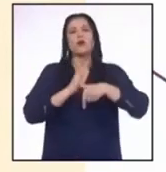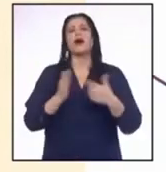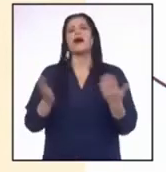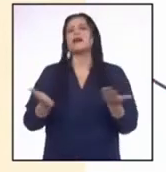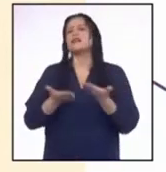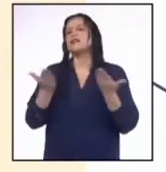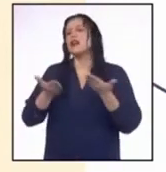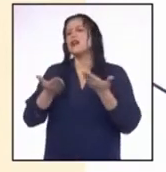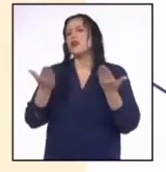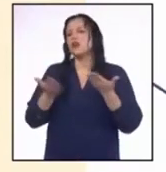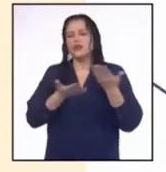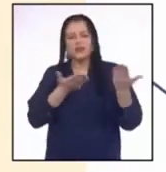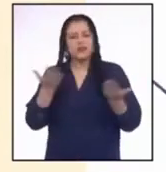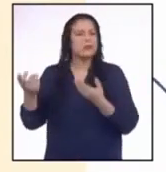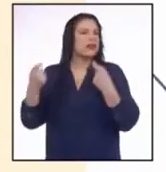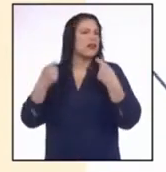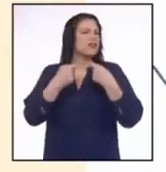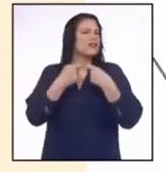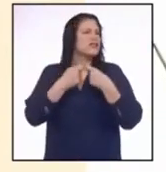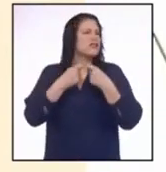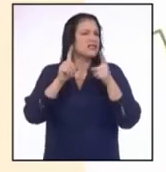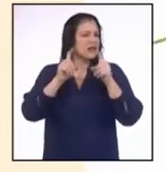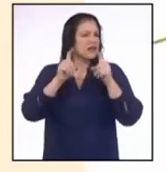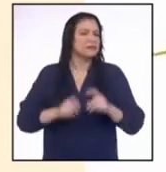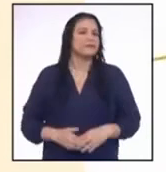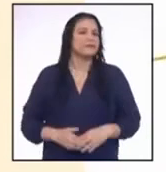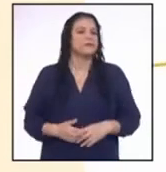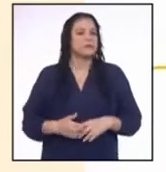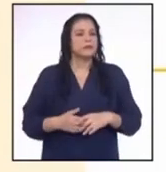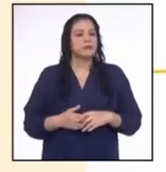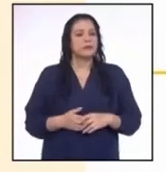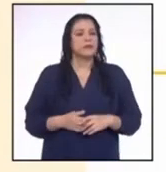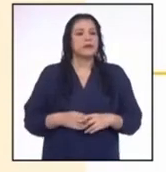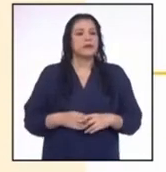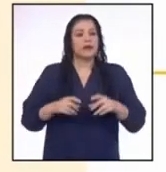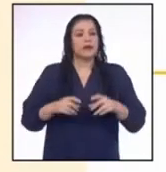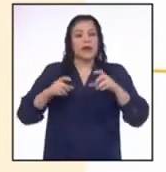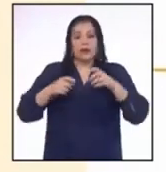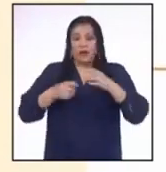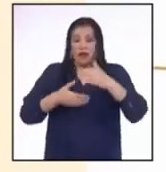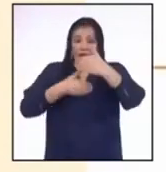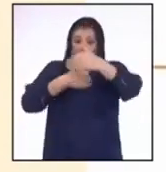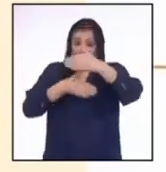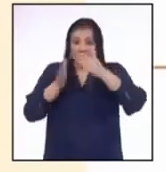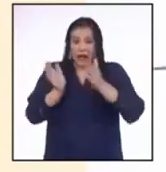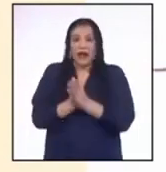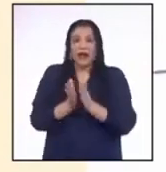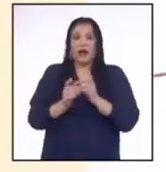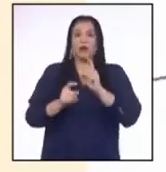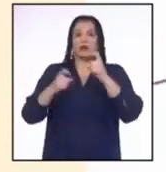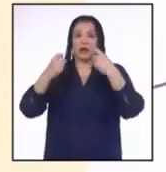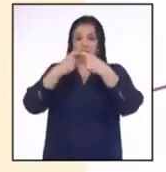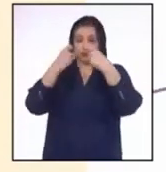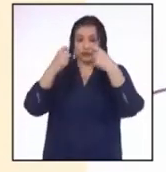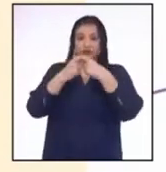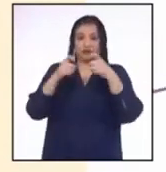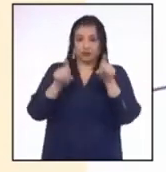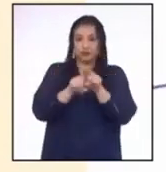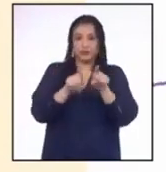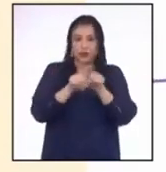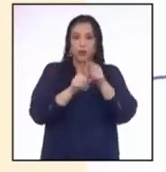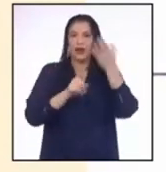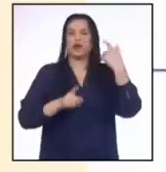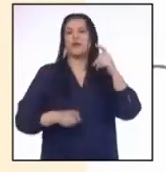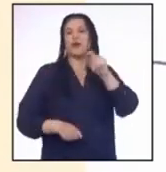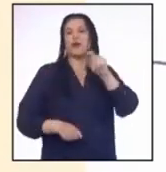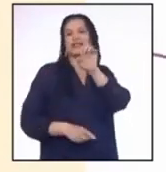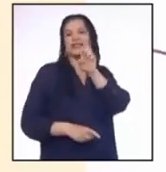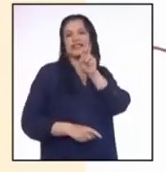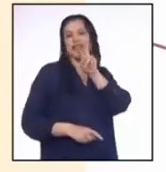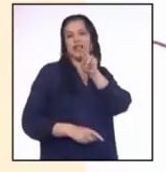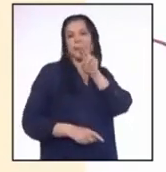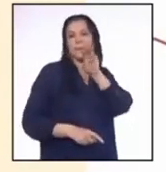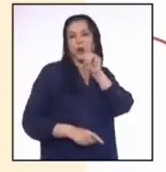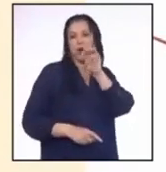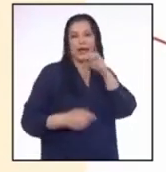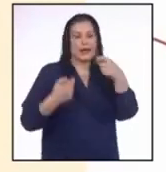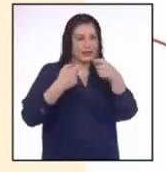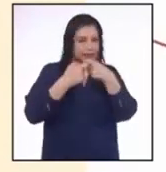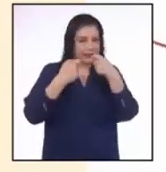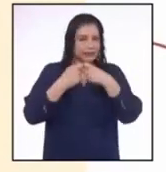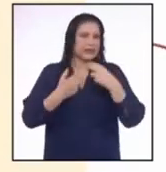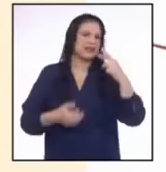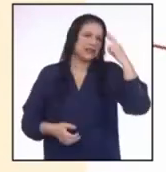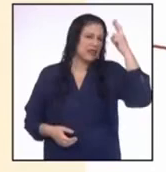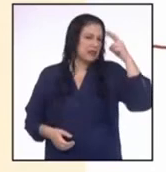dónde es llevada la corriente eléctrica? A un transformador, como en el caso de las centrales termoeléctricas. Así es. Y